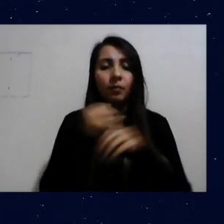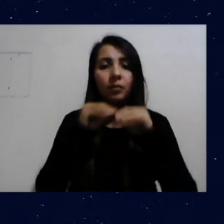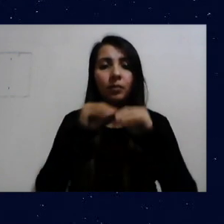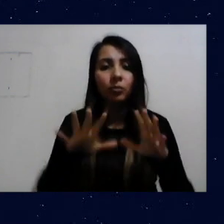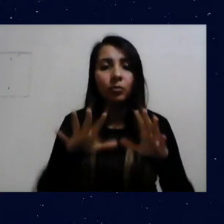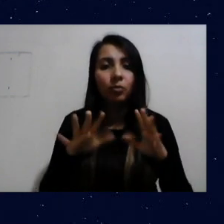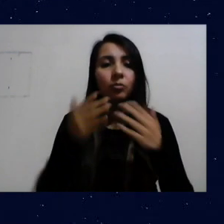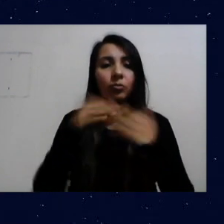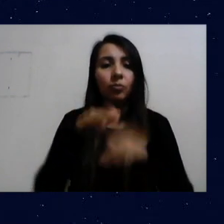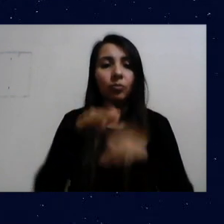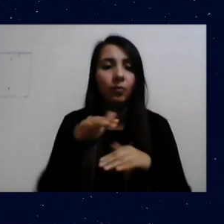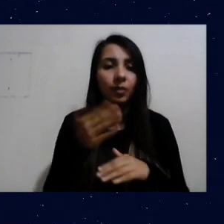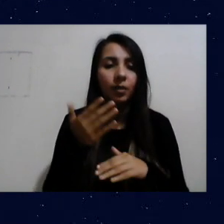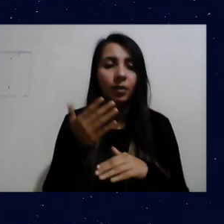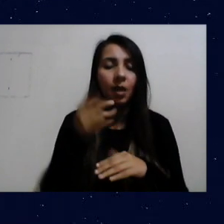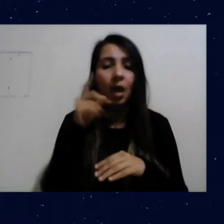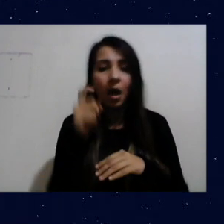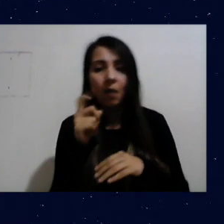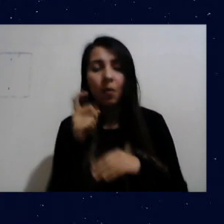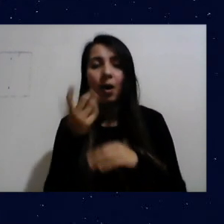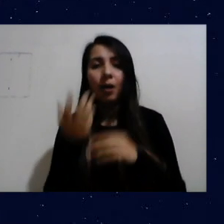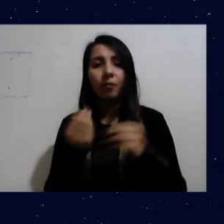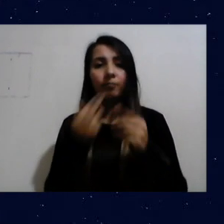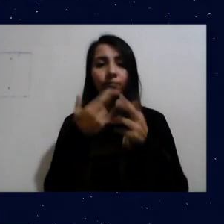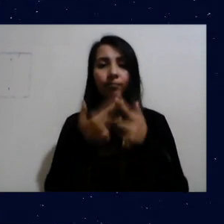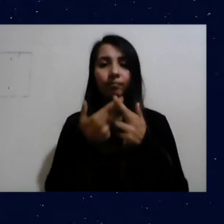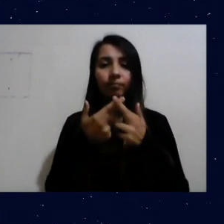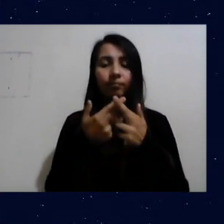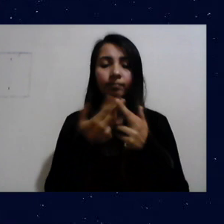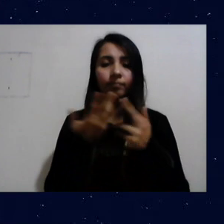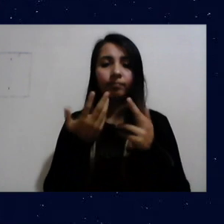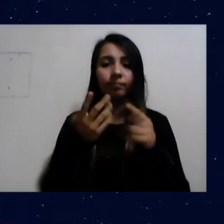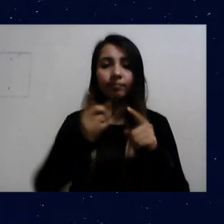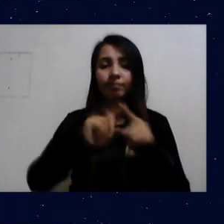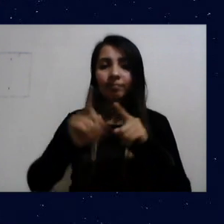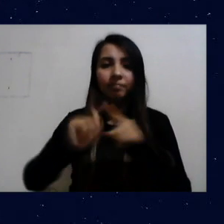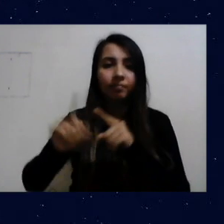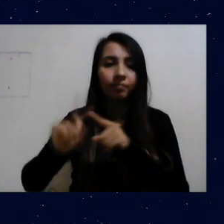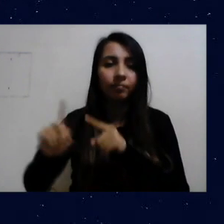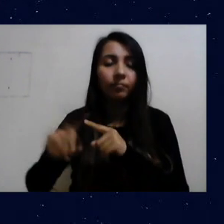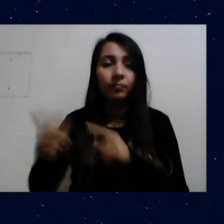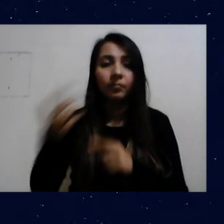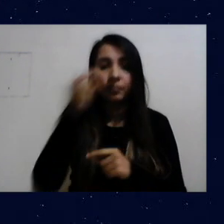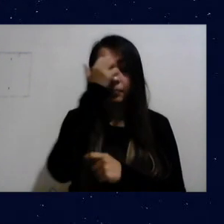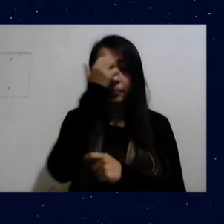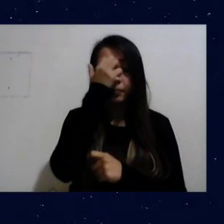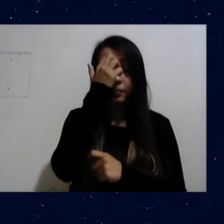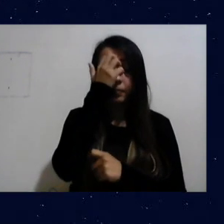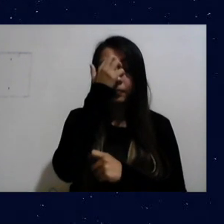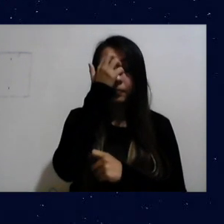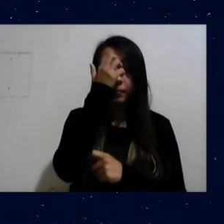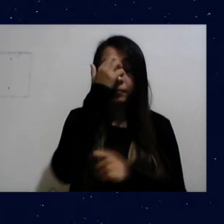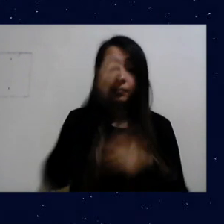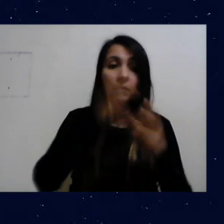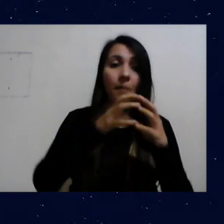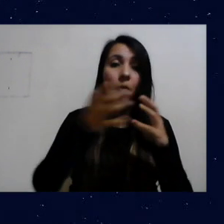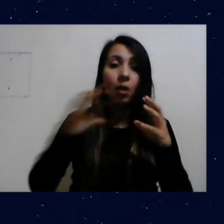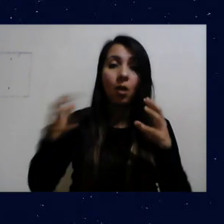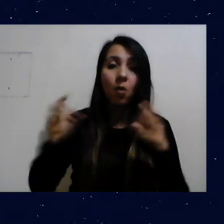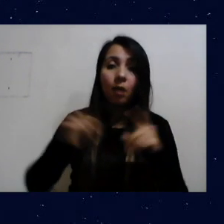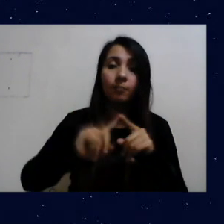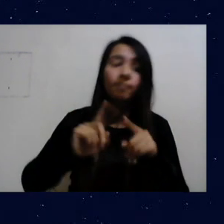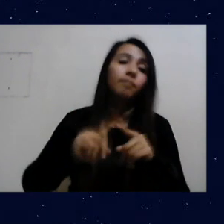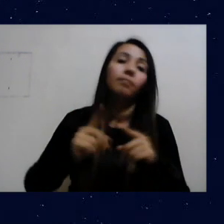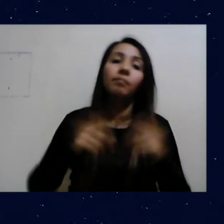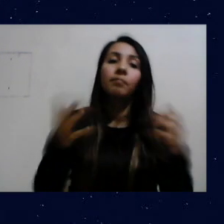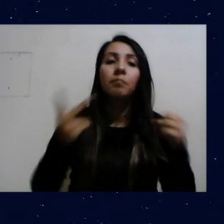de CH4, de las moléculas fundamentales. Lo que pasa es que no todo es esa información. Necesitamos, al